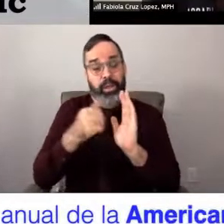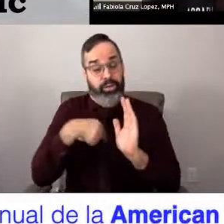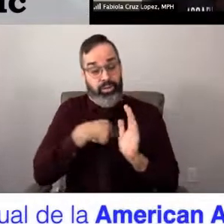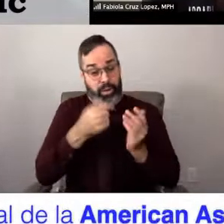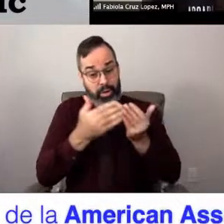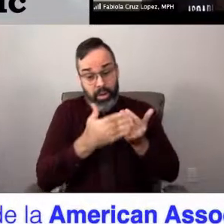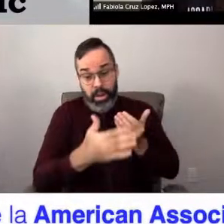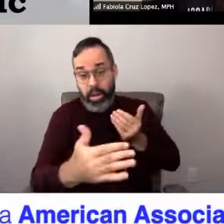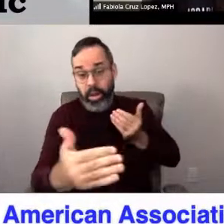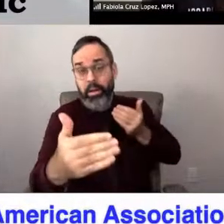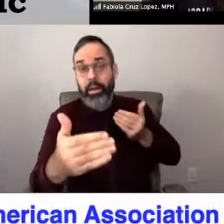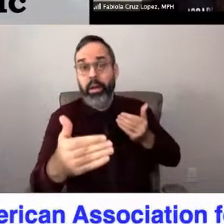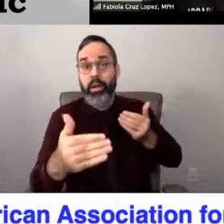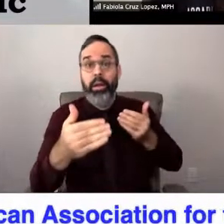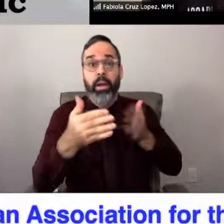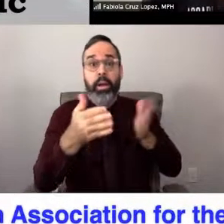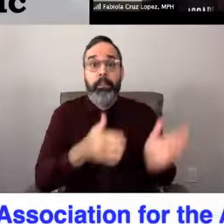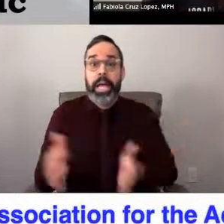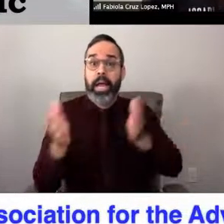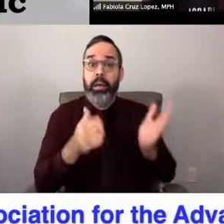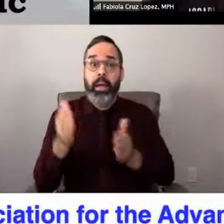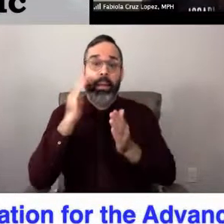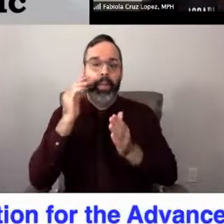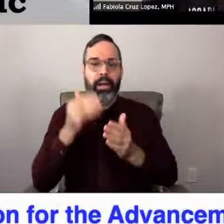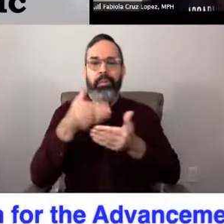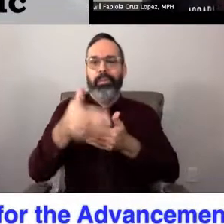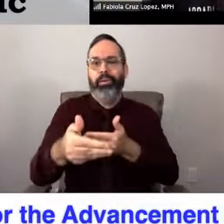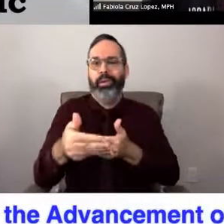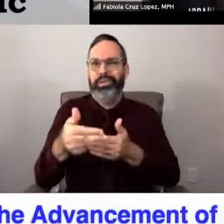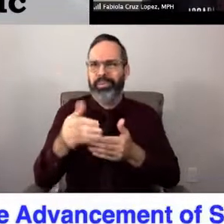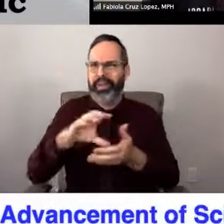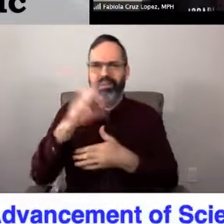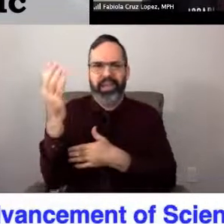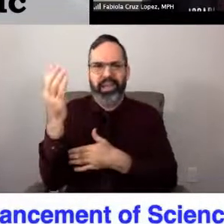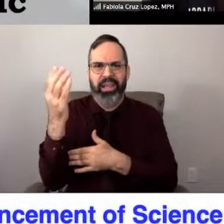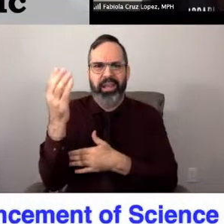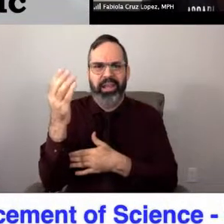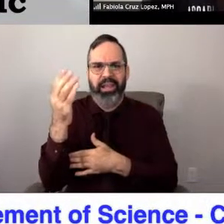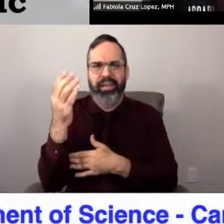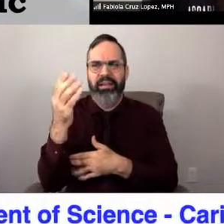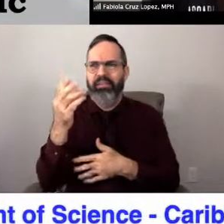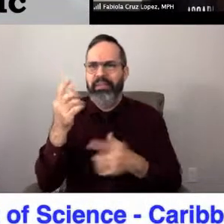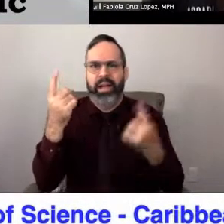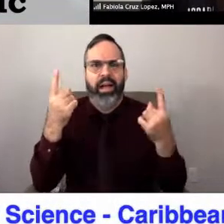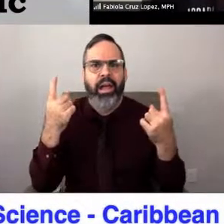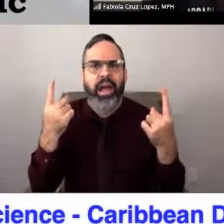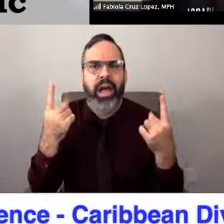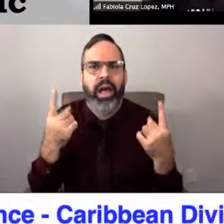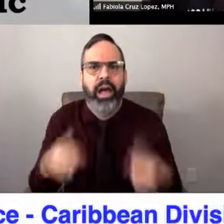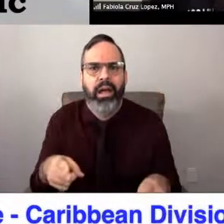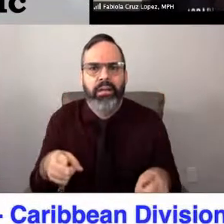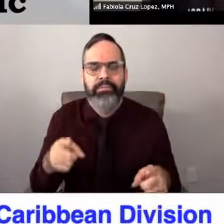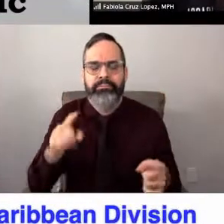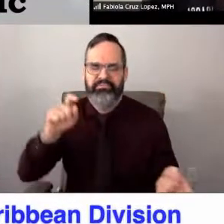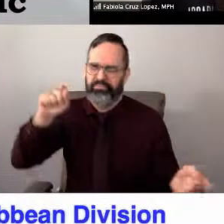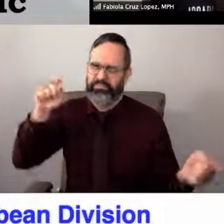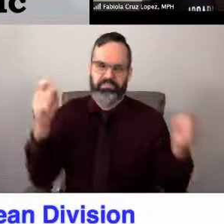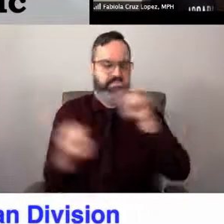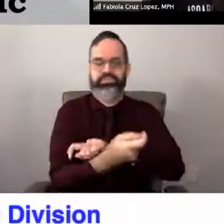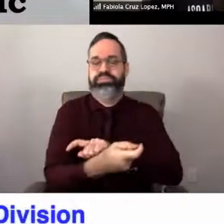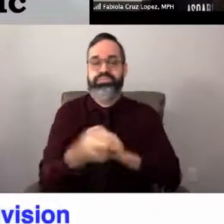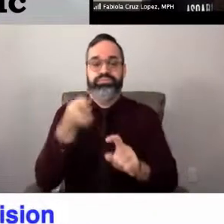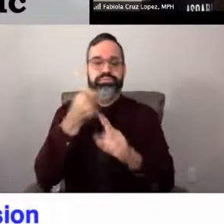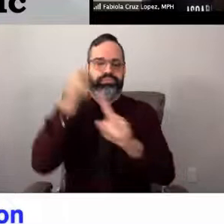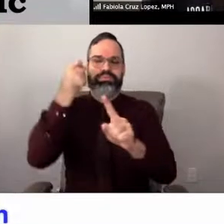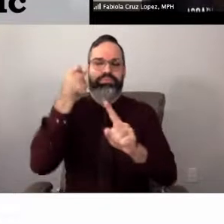las próximas Navidades, y el mundo cambió. Un virus, algo tan pequeño,